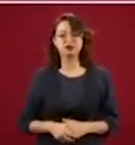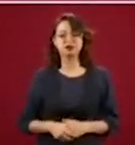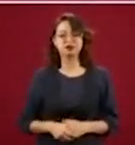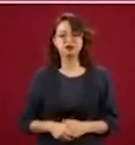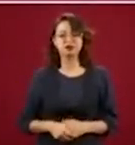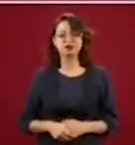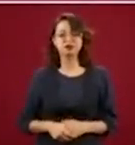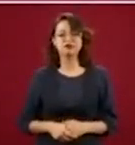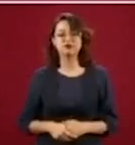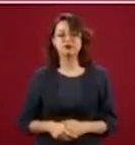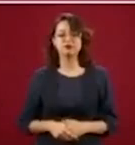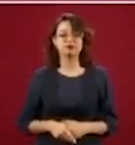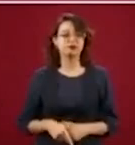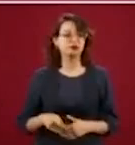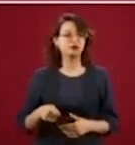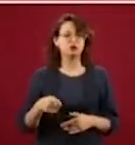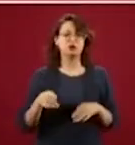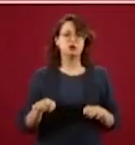de primera,